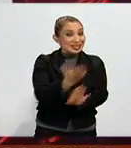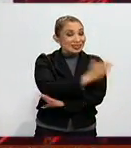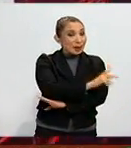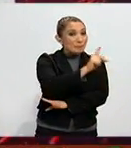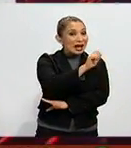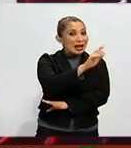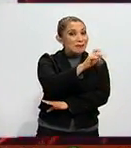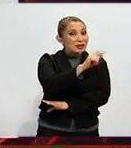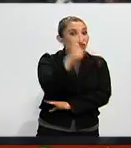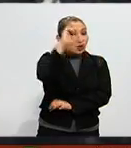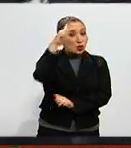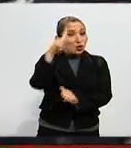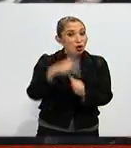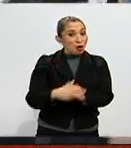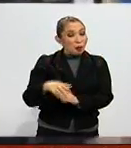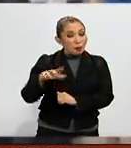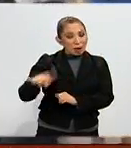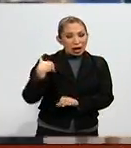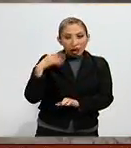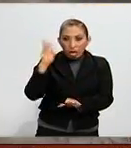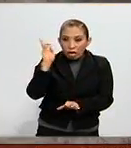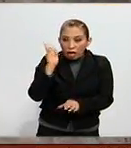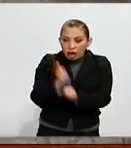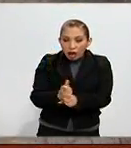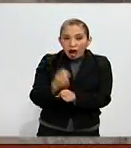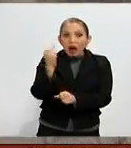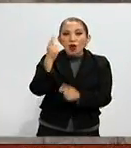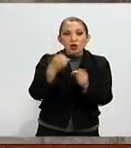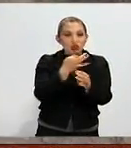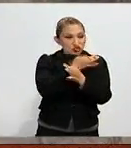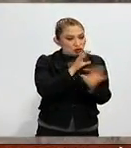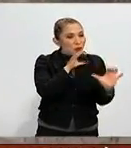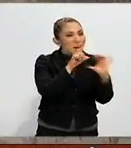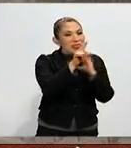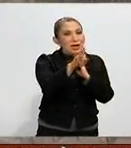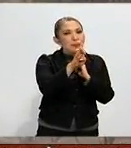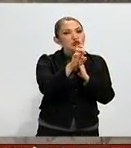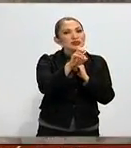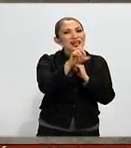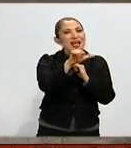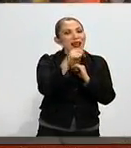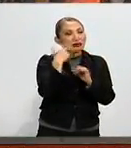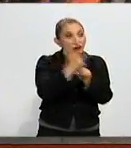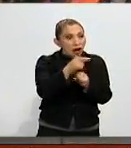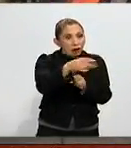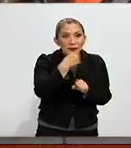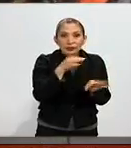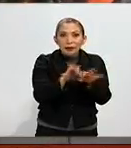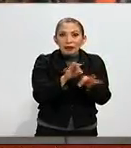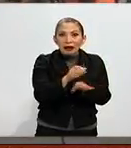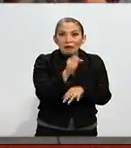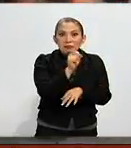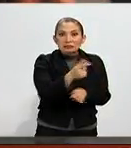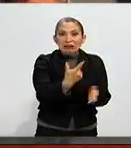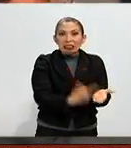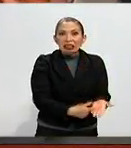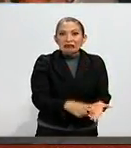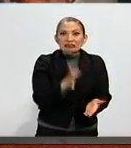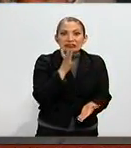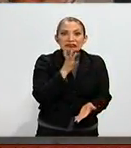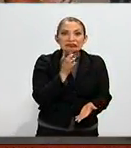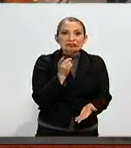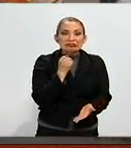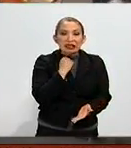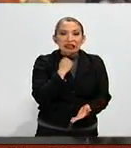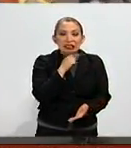Parlamento Europeo. Esto lo revelaron varios medios de comunicación allá en Bruselas. Incluso el portavoz del